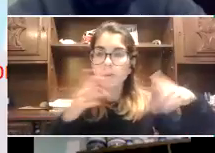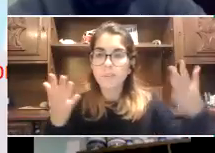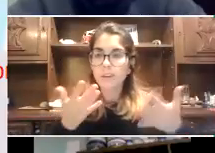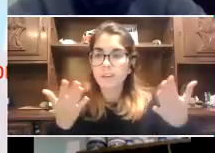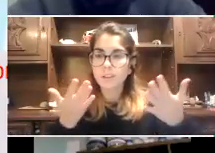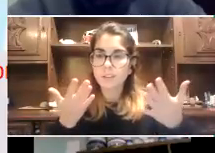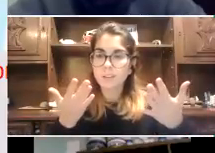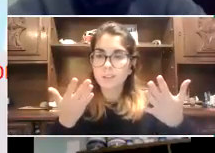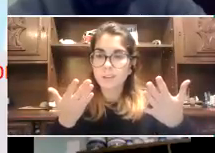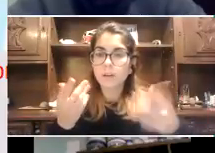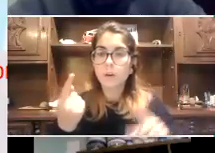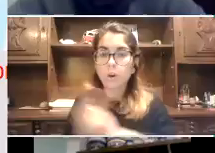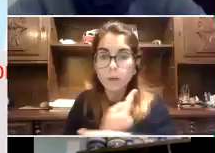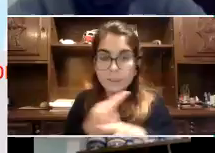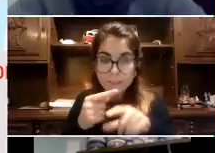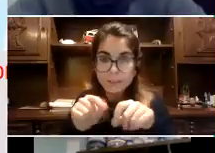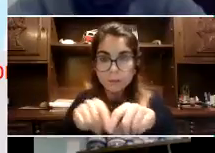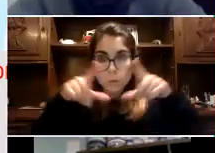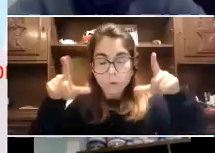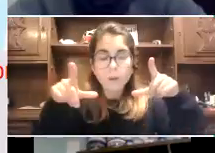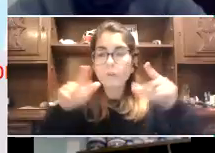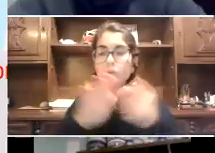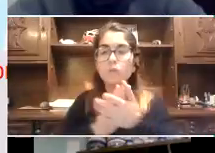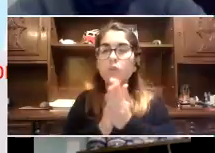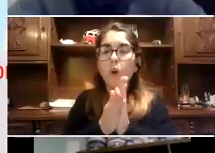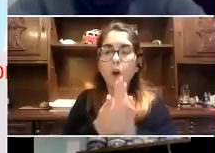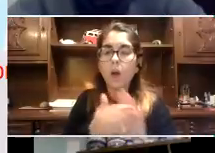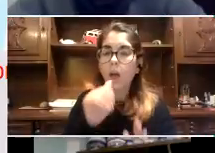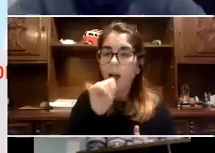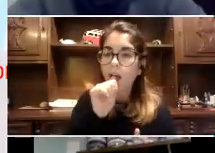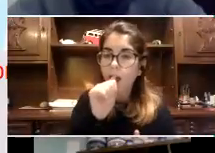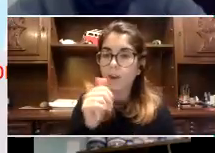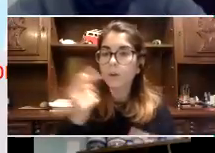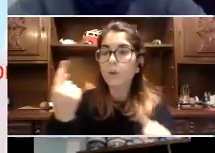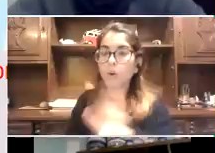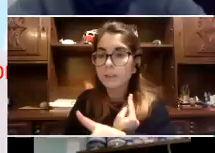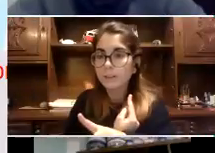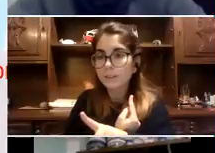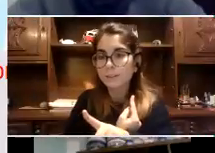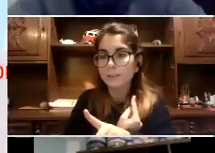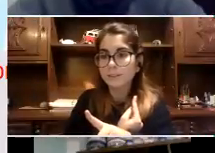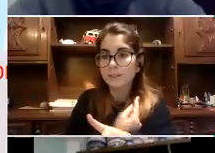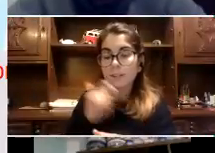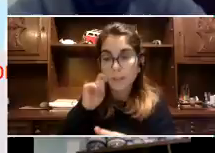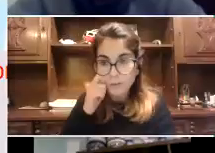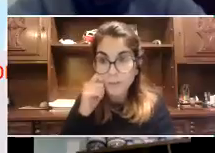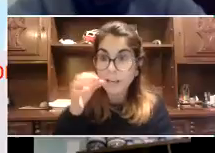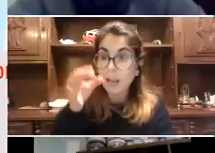volvemos a llenar la habitación con granos de arroz. Es decir, hemos llenado ahora una de nuestras células con granos de arroz.